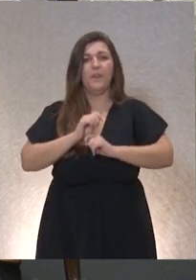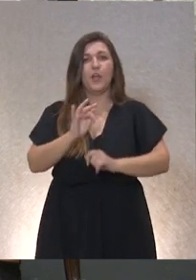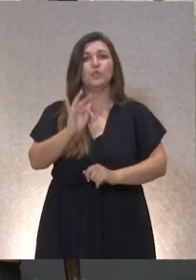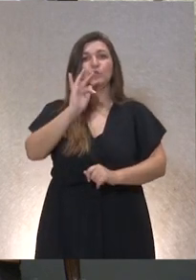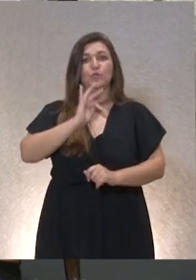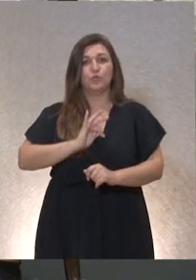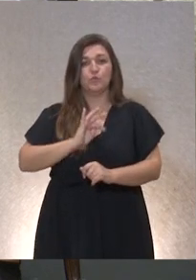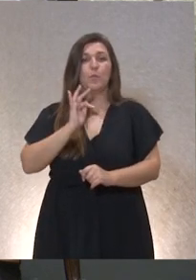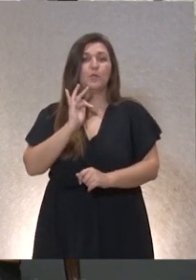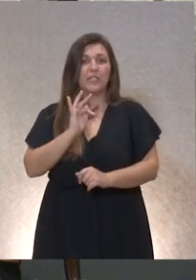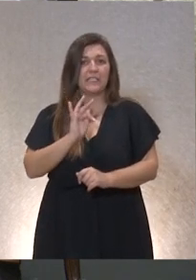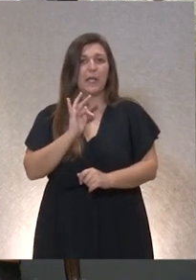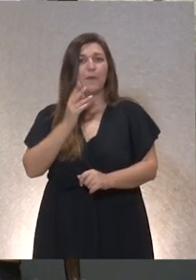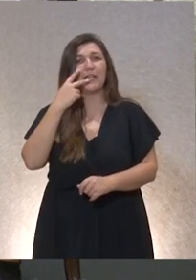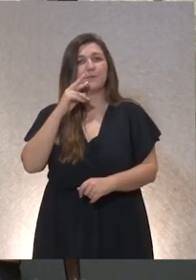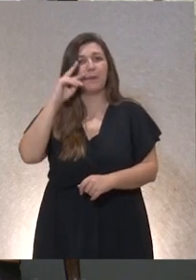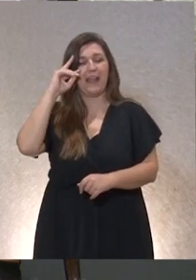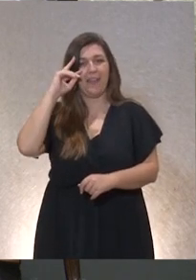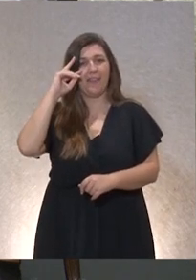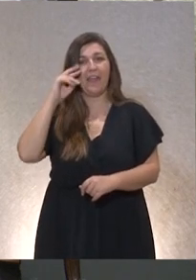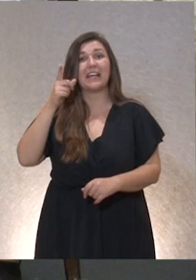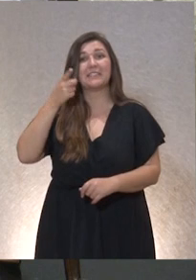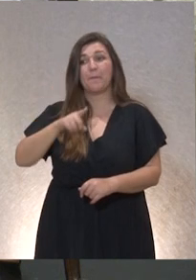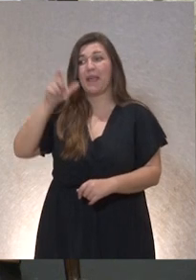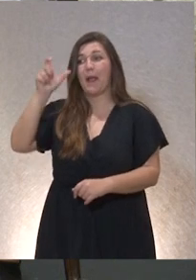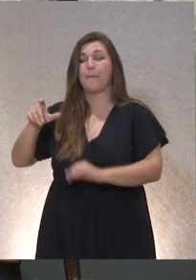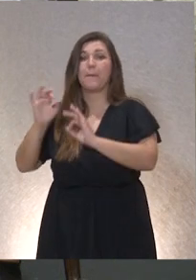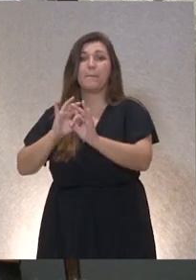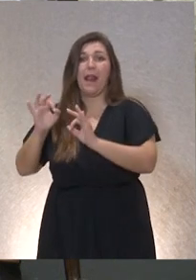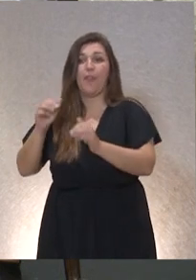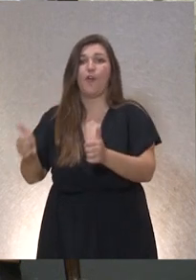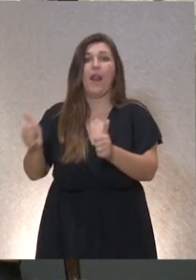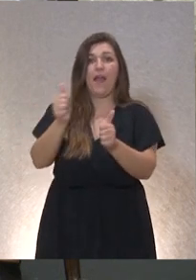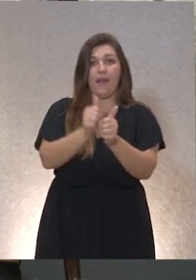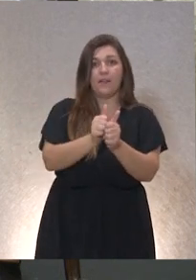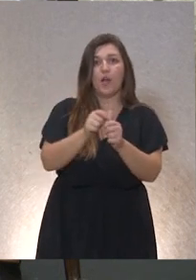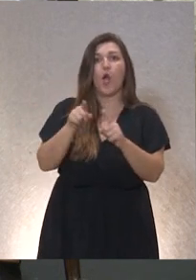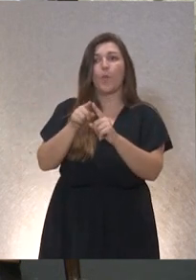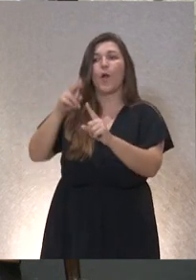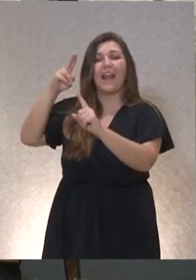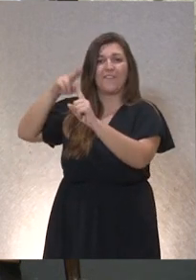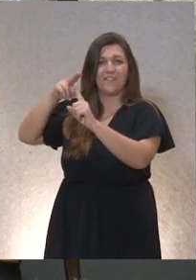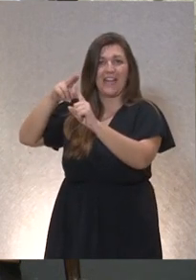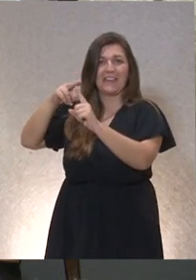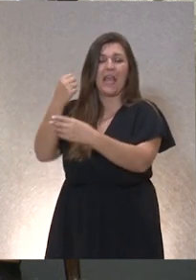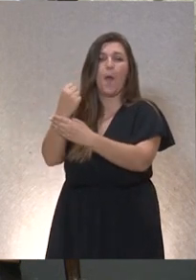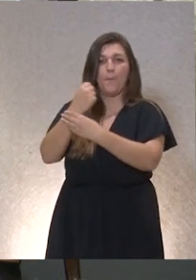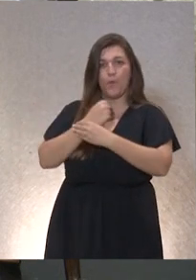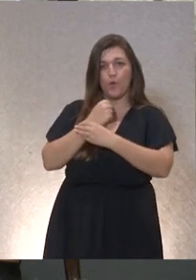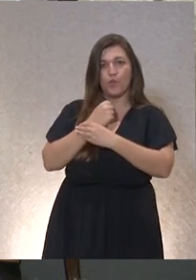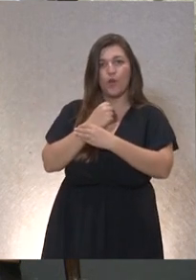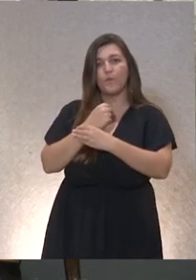primera experiencia que tengan esa preparadora como punto de apoyo un Pilar un referente y que tanto